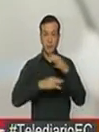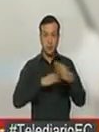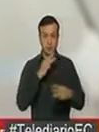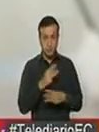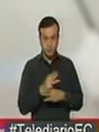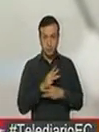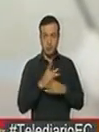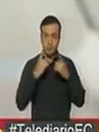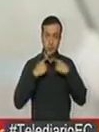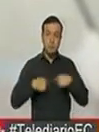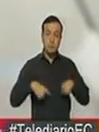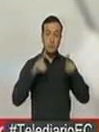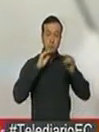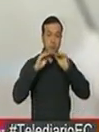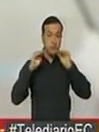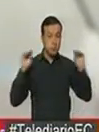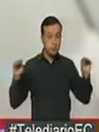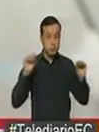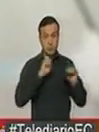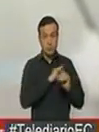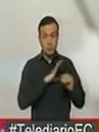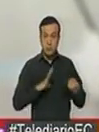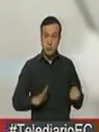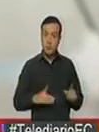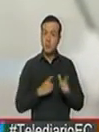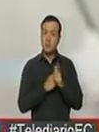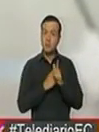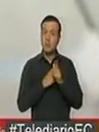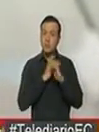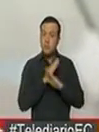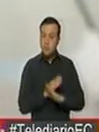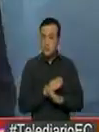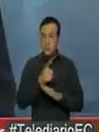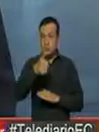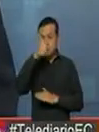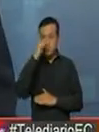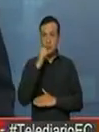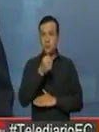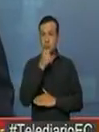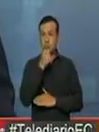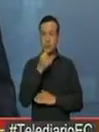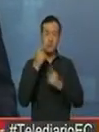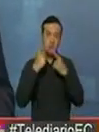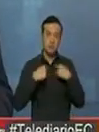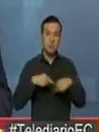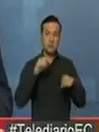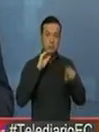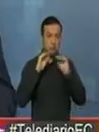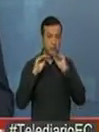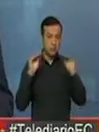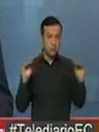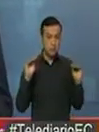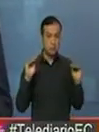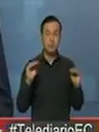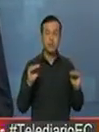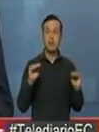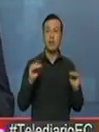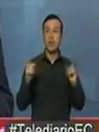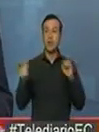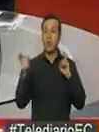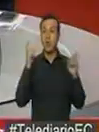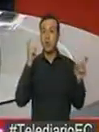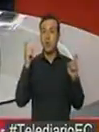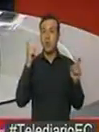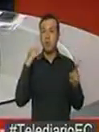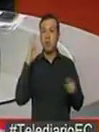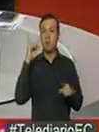que la OMS ha pedido que se tomen medidas preventivas urgentes. Claro que sí. Ayer en la rueda de prensa usted mencionaba que hay y habrá un control, se activará